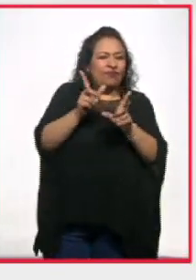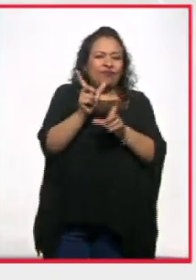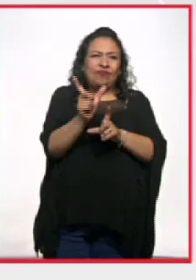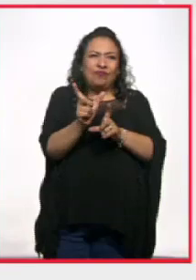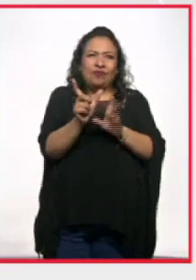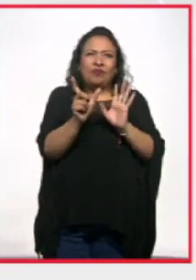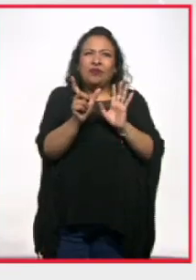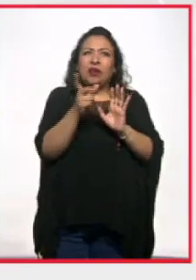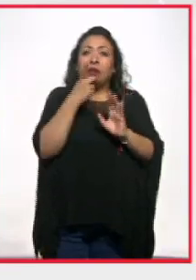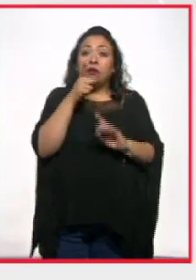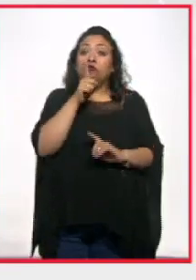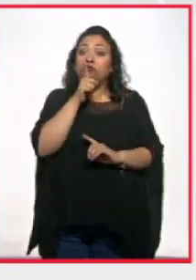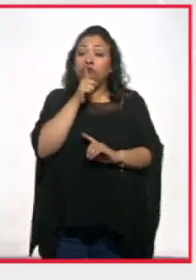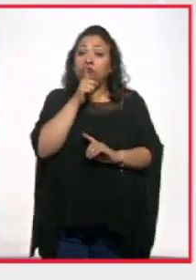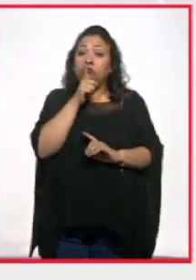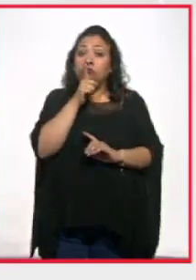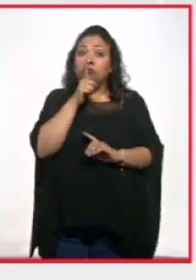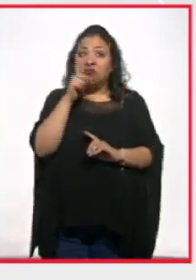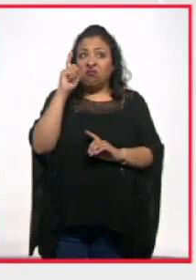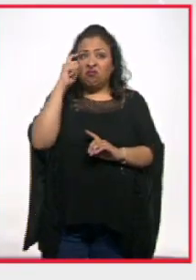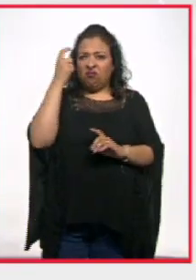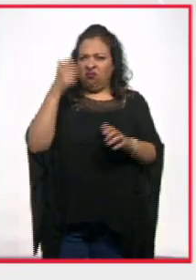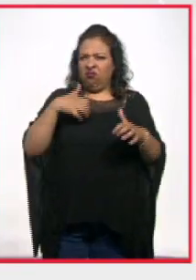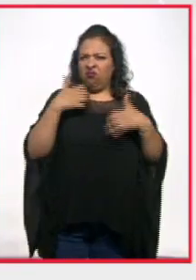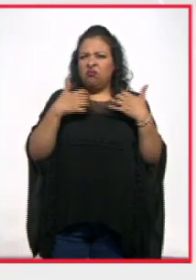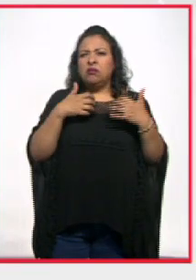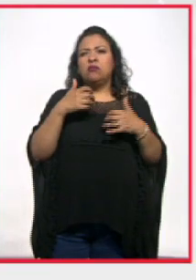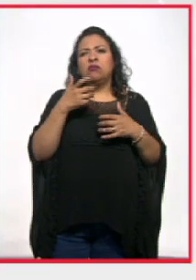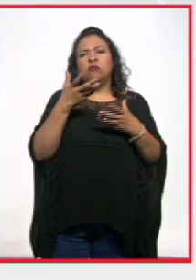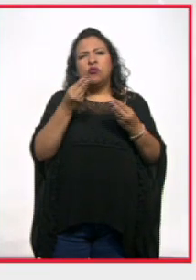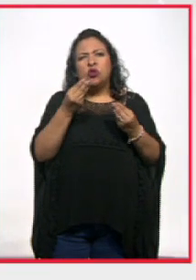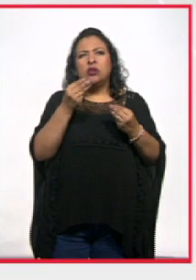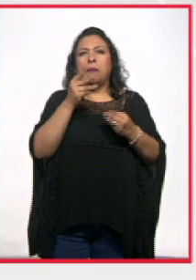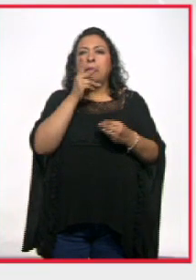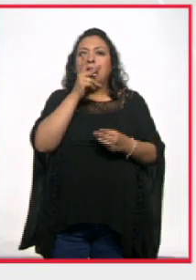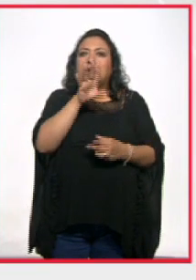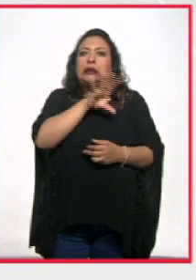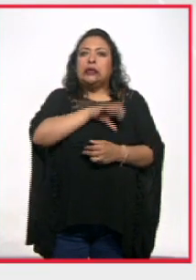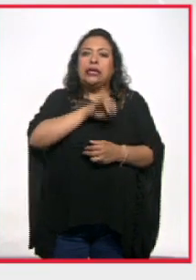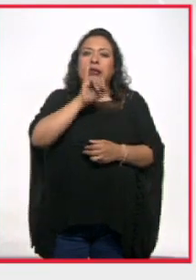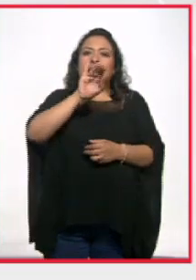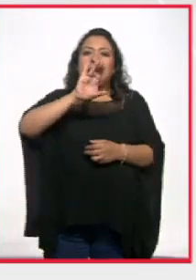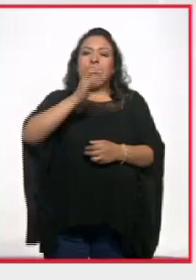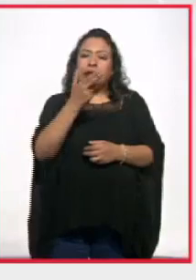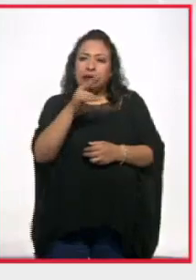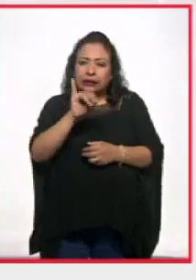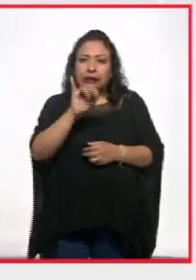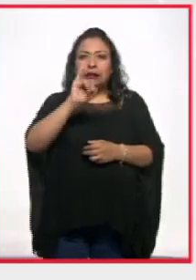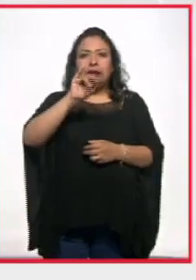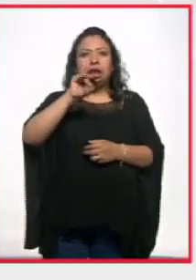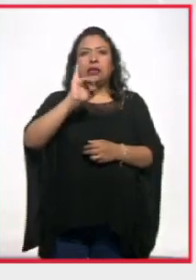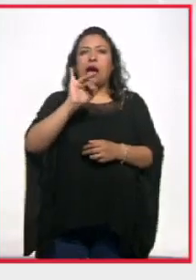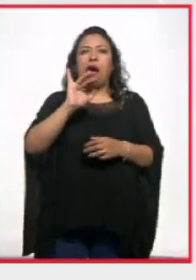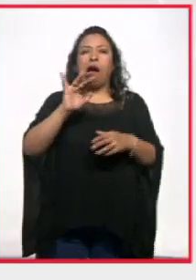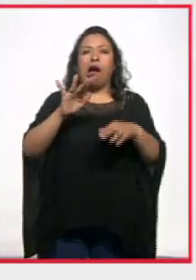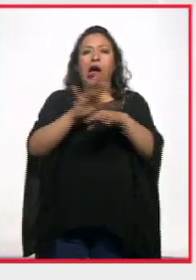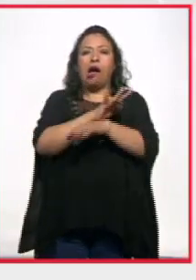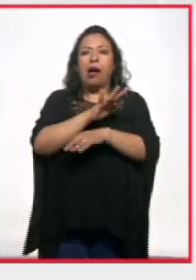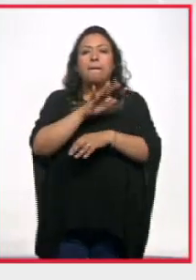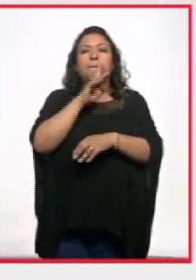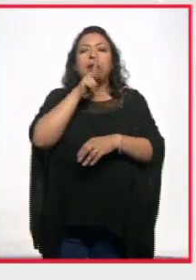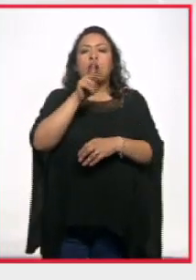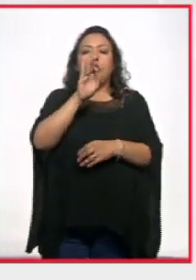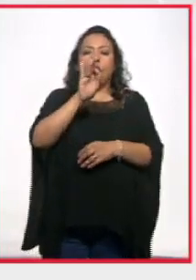le dicen que ya no la vuelva a decir. Y él está enojado porque para todo es una de sus palabras consentidas y entonces decide cambiarla por Farofe.